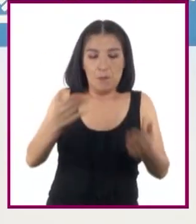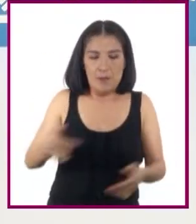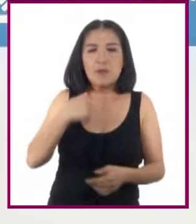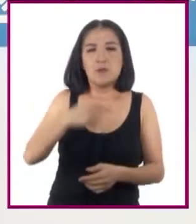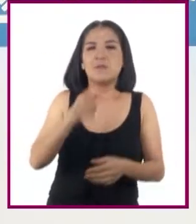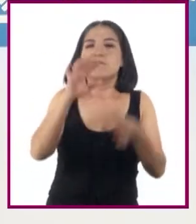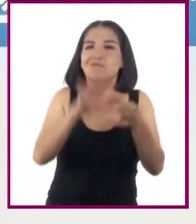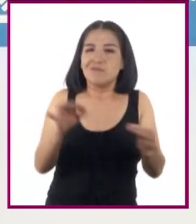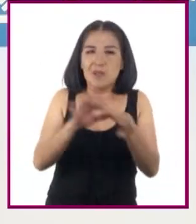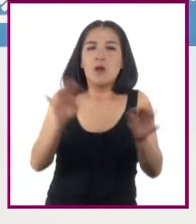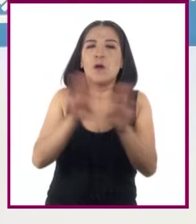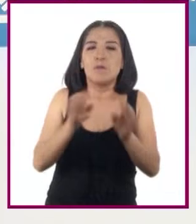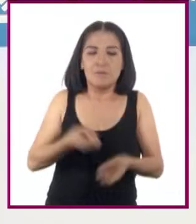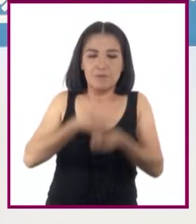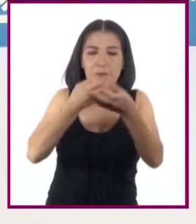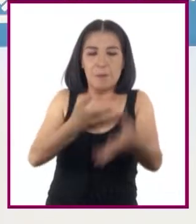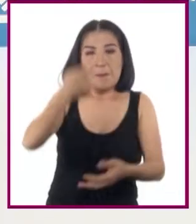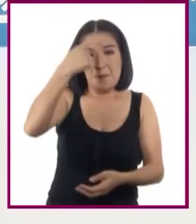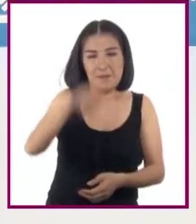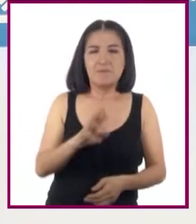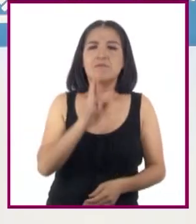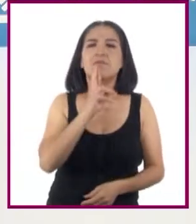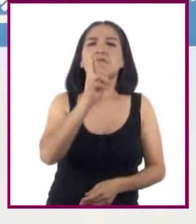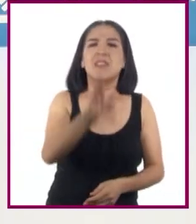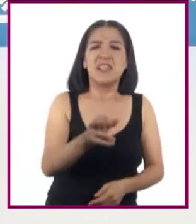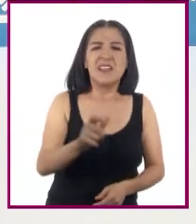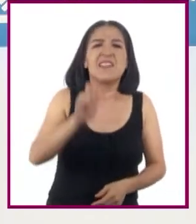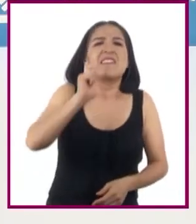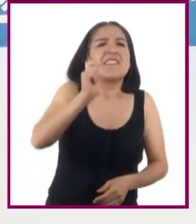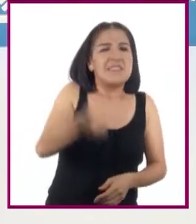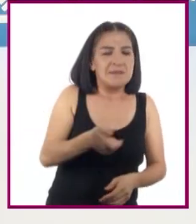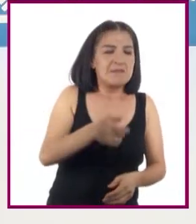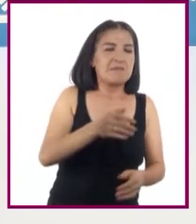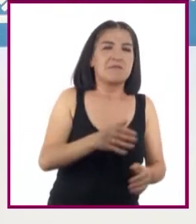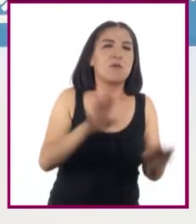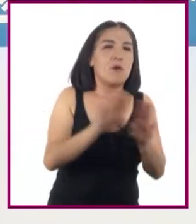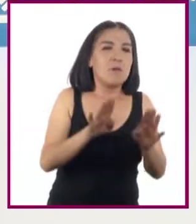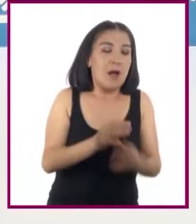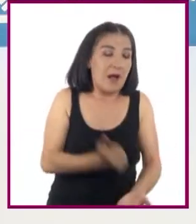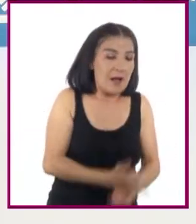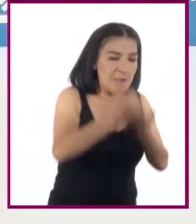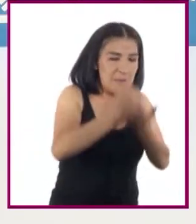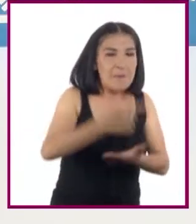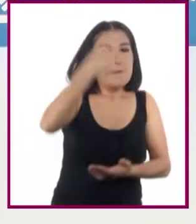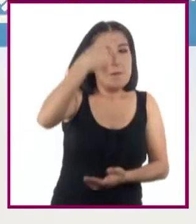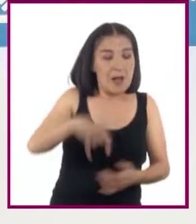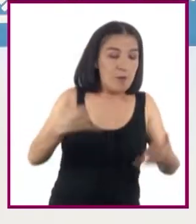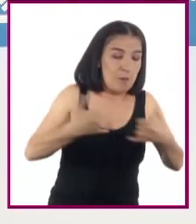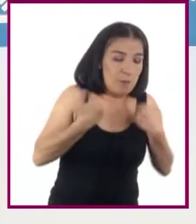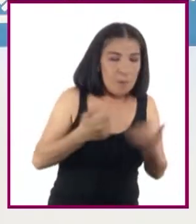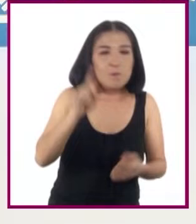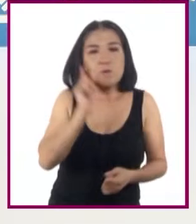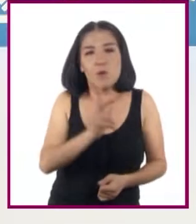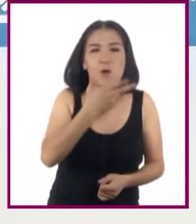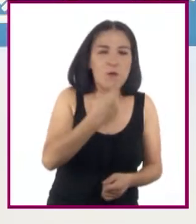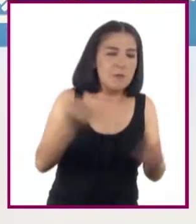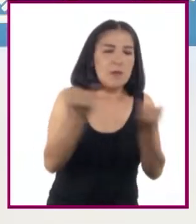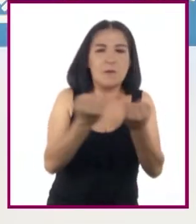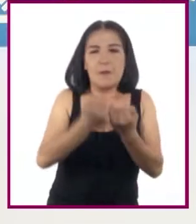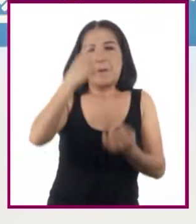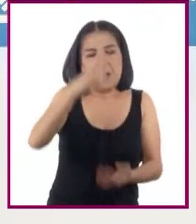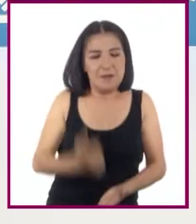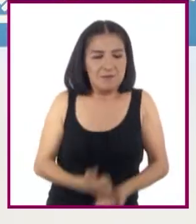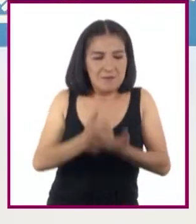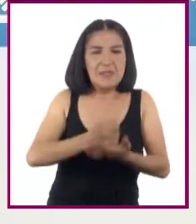mencionarlo porque al responder la pregunta sobre lo que puede favorecer que las y los jóvenes desarrollen una adicción,